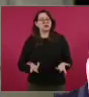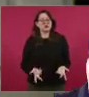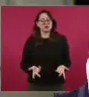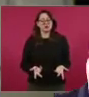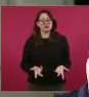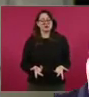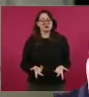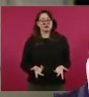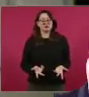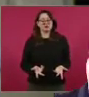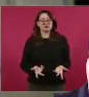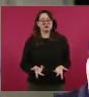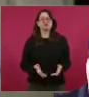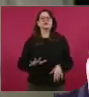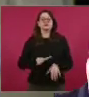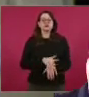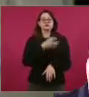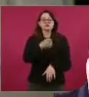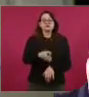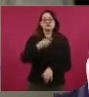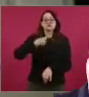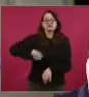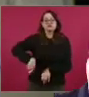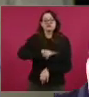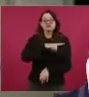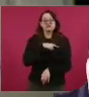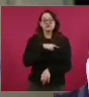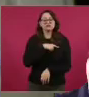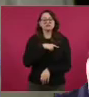Nosotros por eso somos